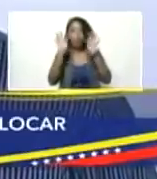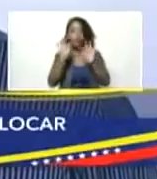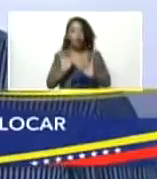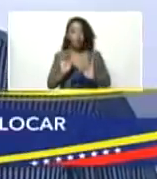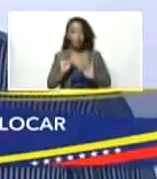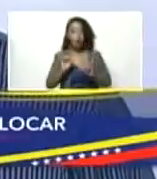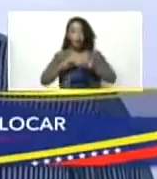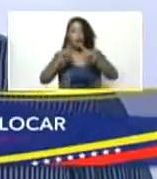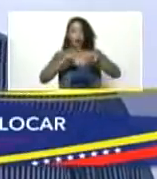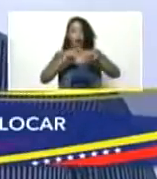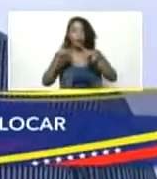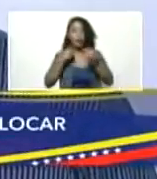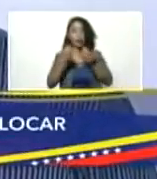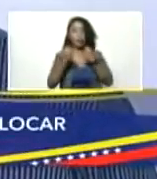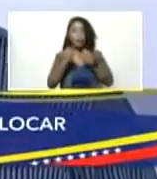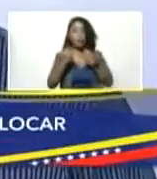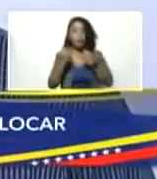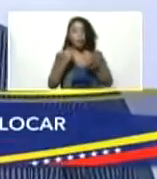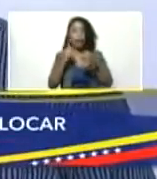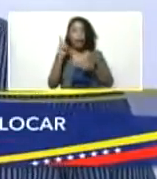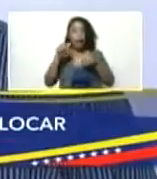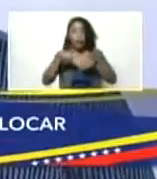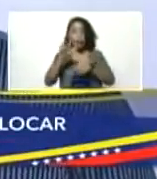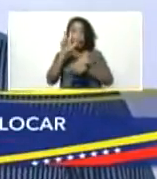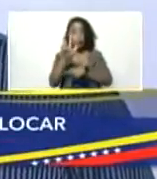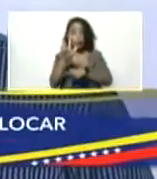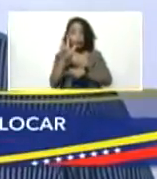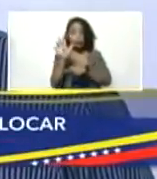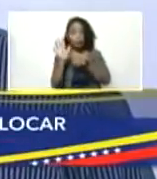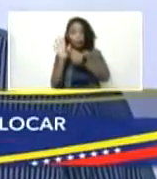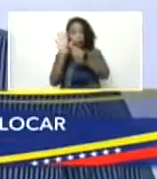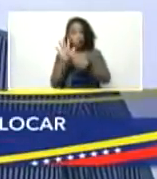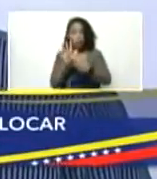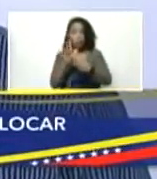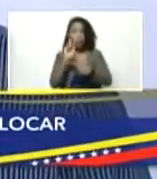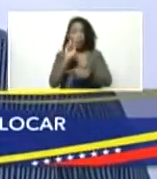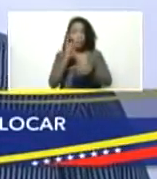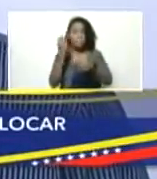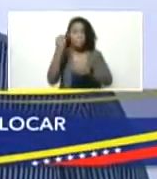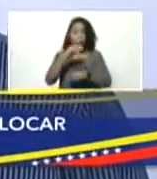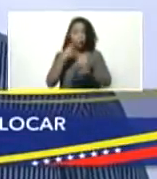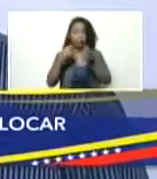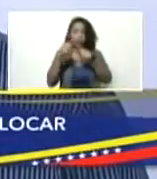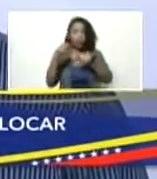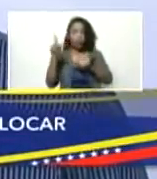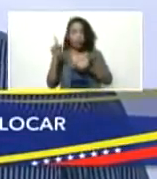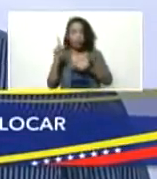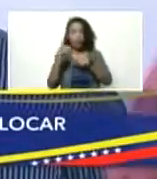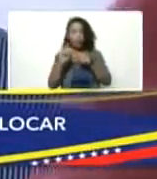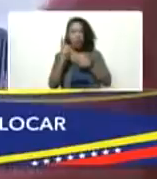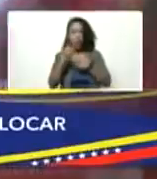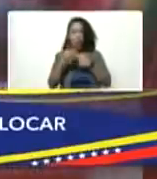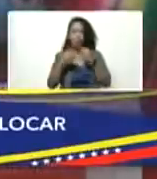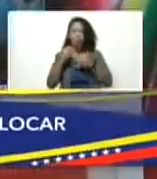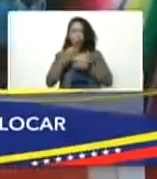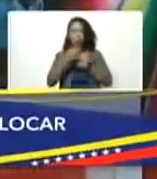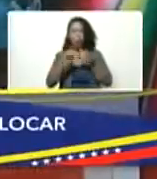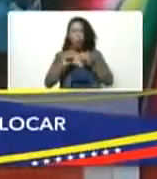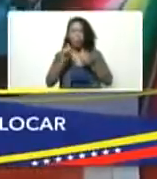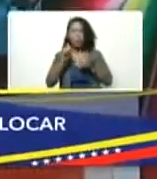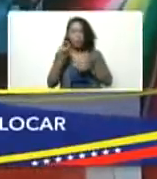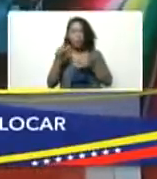de cerveza. 12 Aquí trajimos estilos una diferentes. Muestra de tres de ellos, uno de los más comerciales. Pero parte de esto... ¿Desde cuándo empezaste a hacer cerveza?